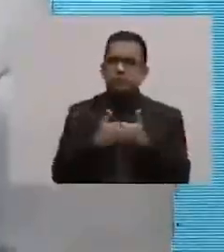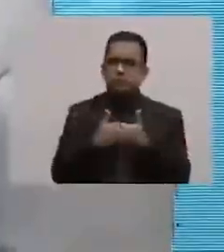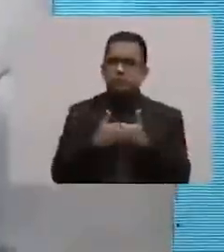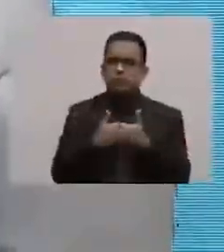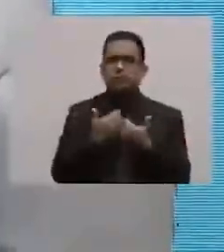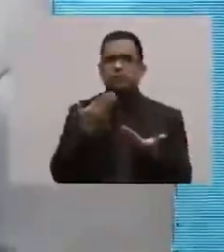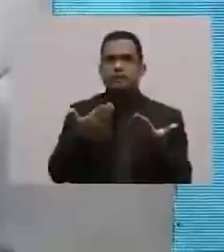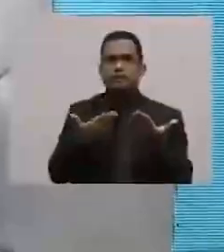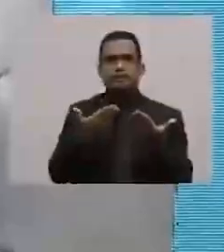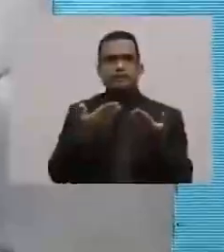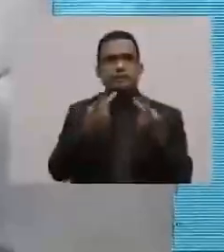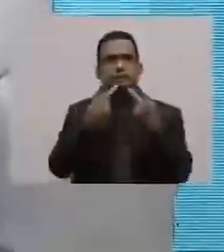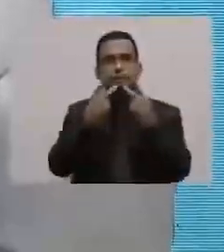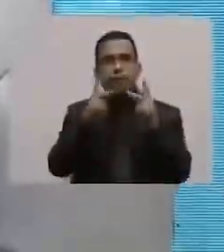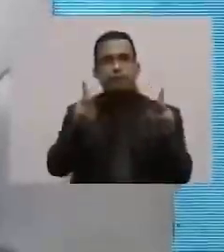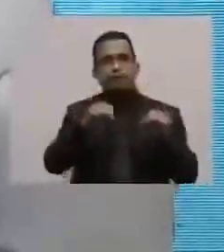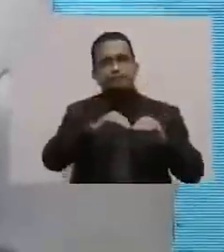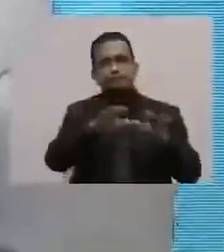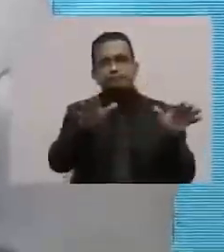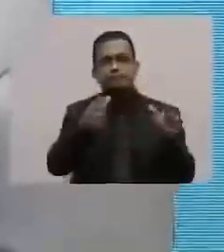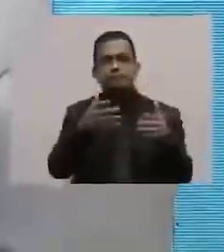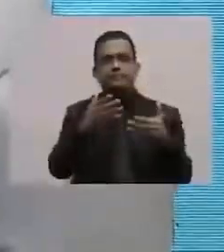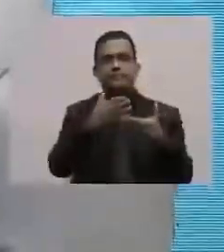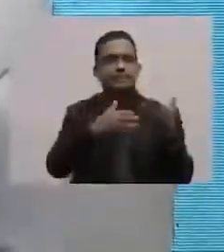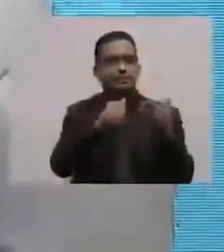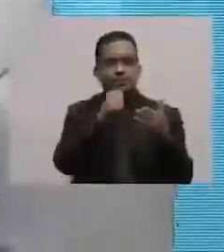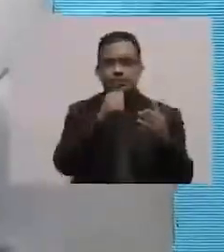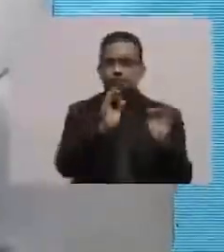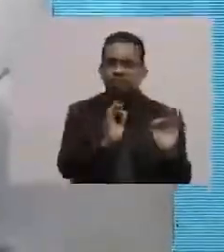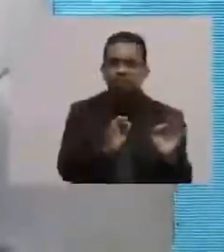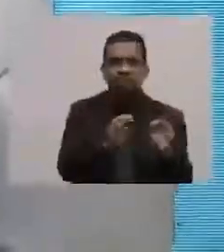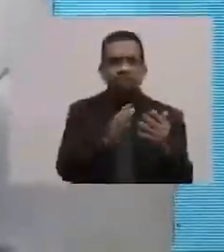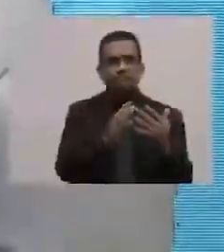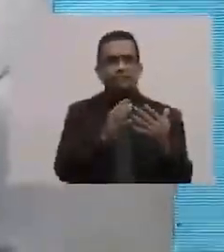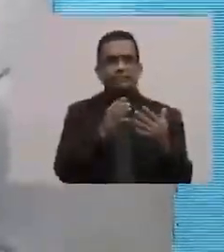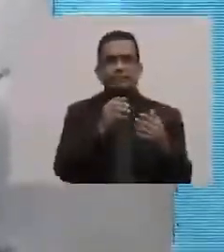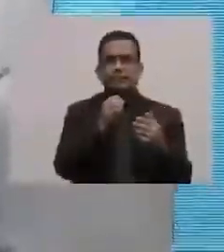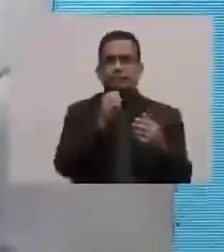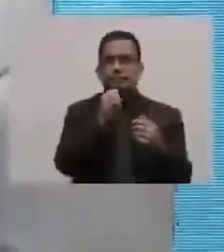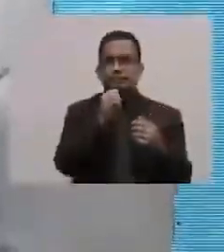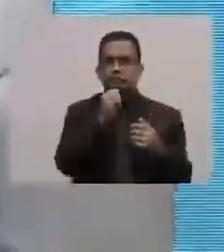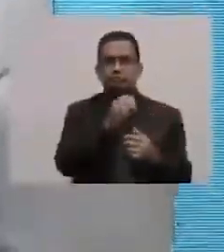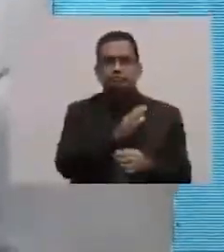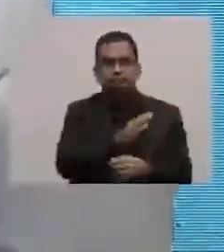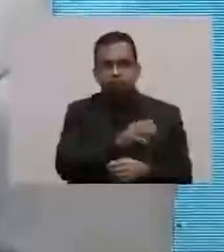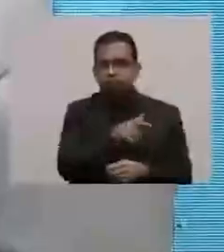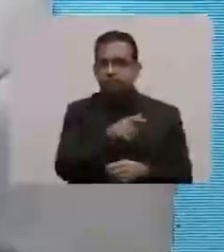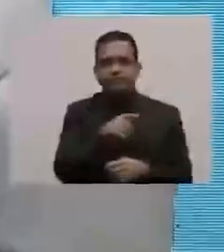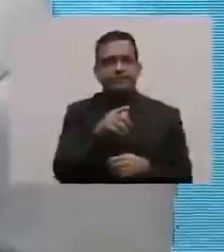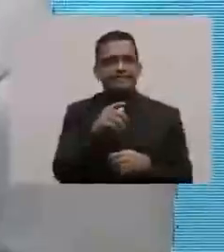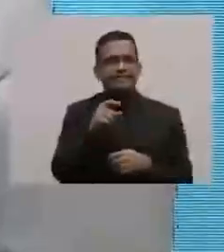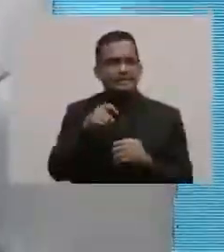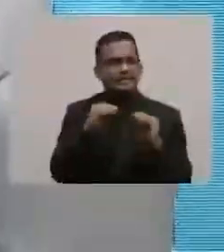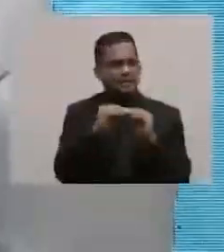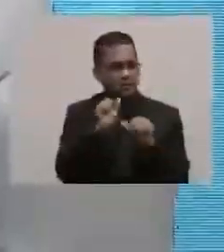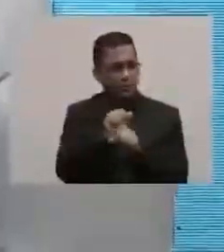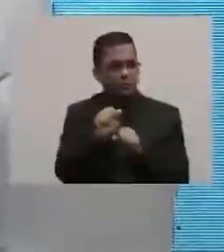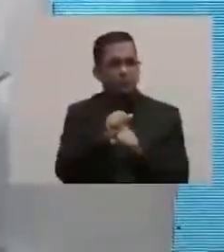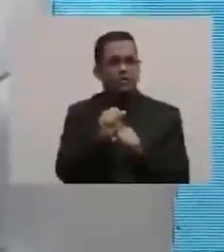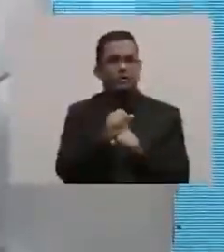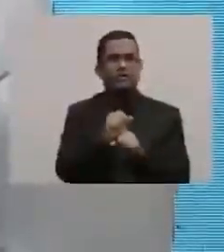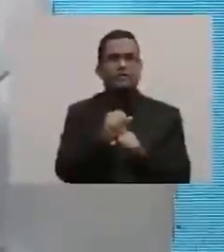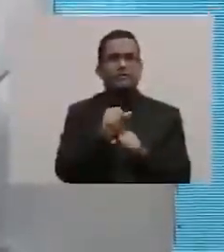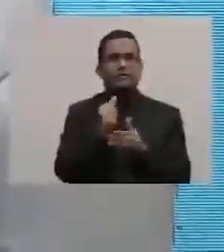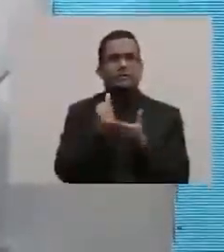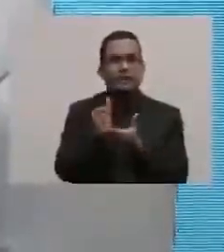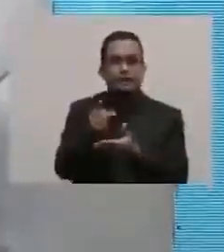medio público algunos estiman que no es eficiente, que no es eficaz, o buscando de alguna manera alternativas que